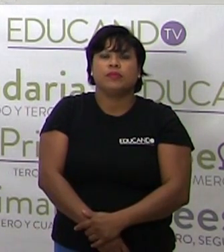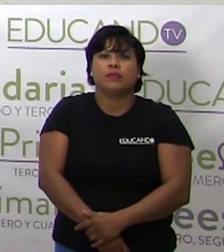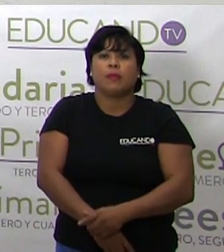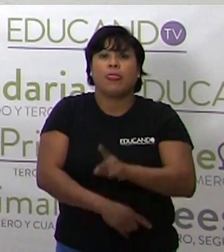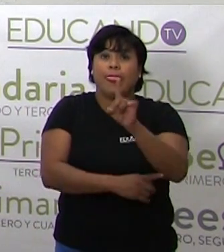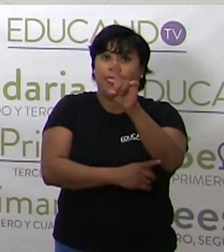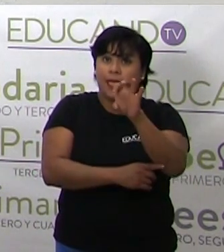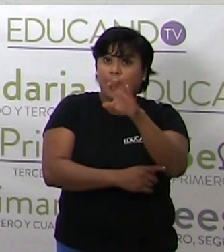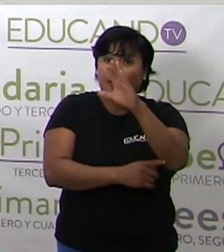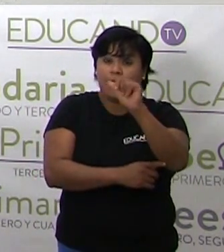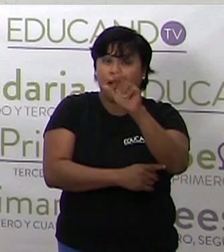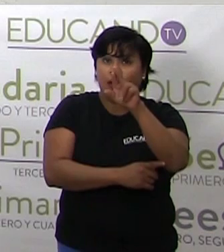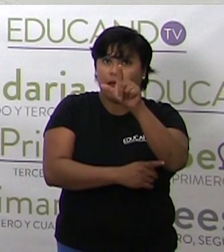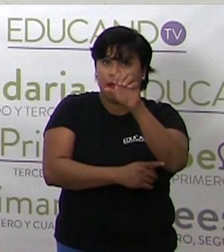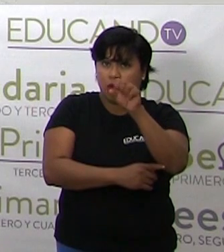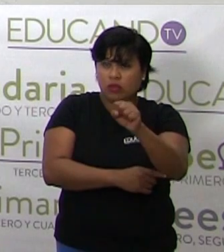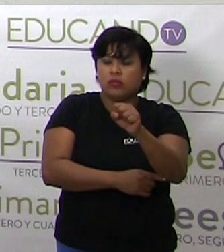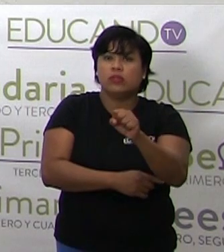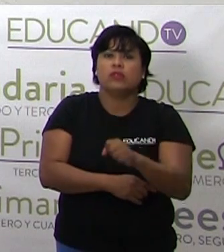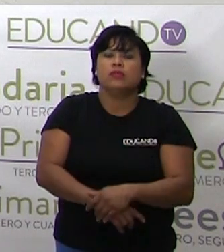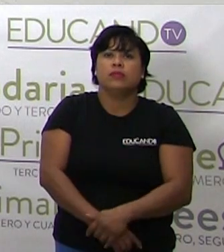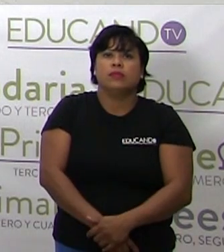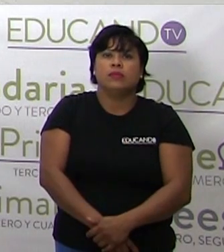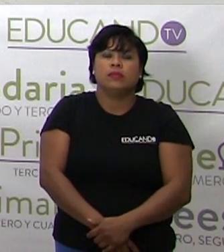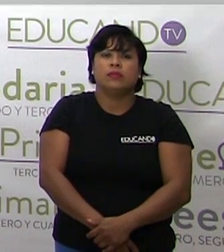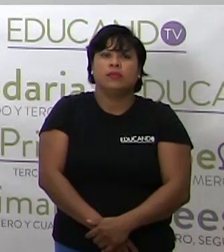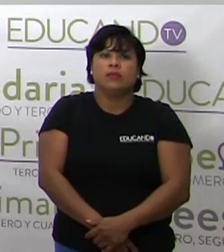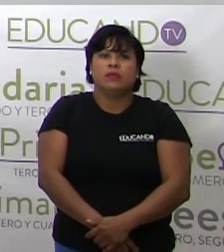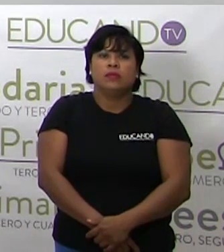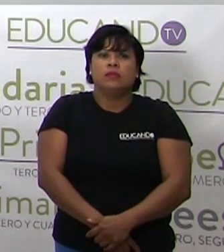de Carlos.